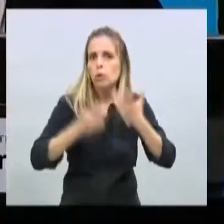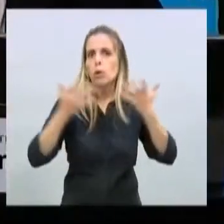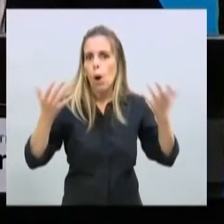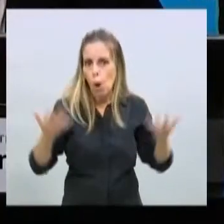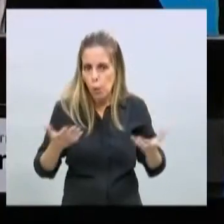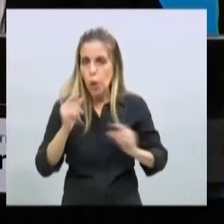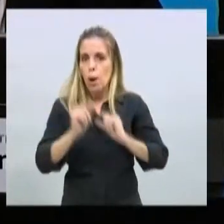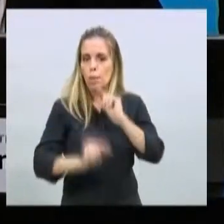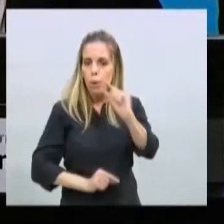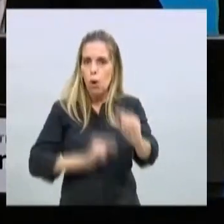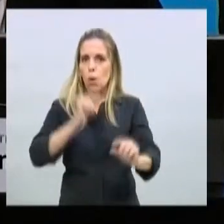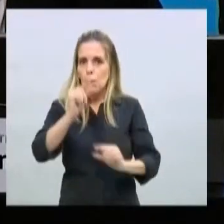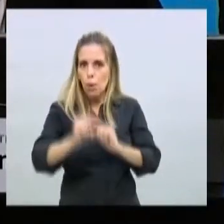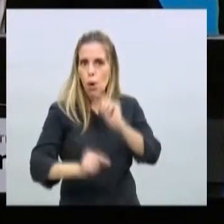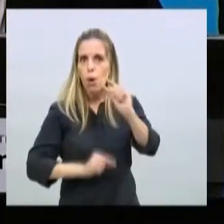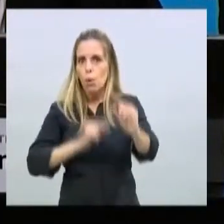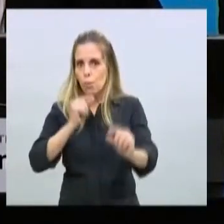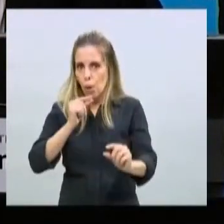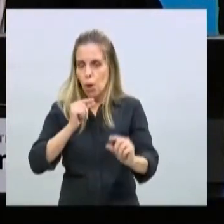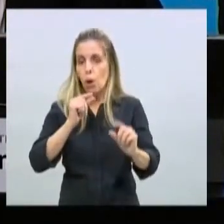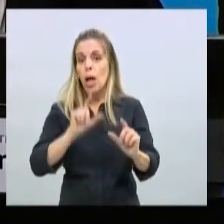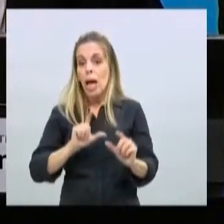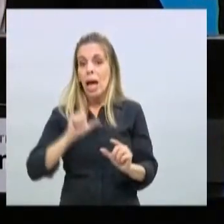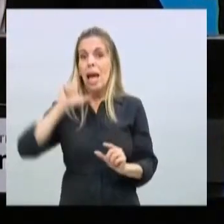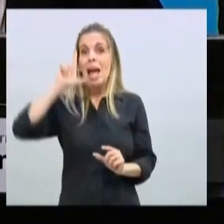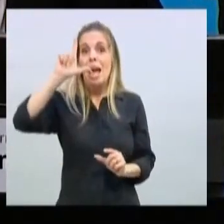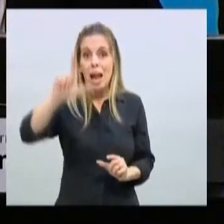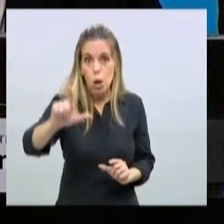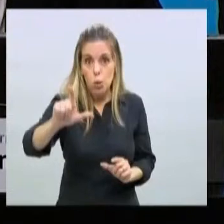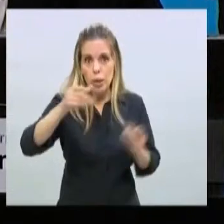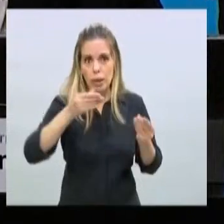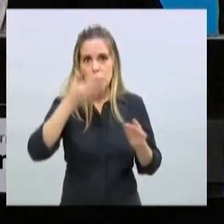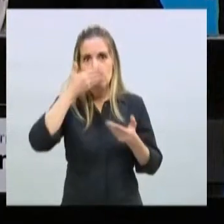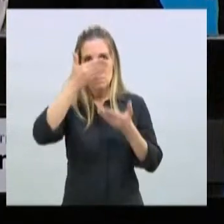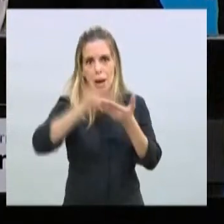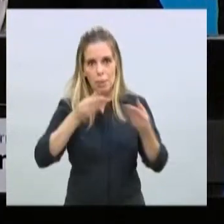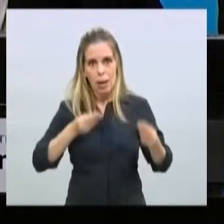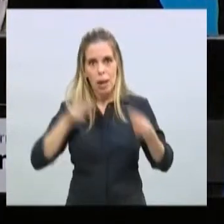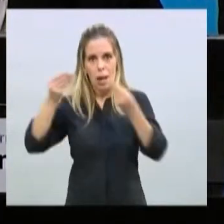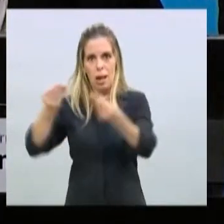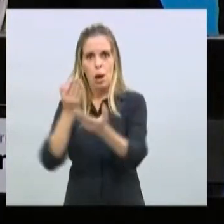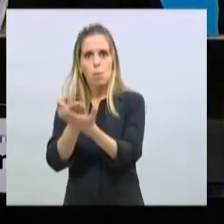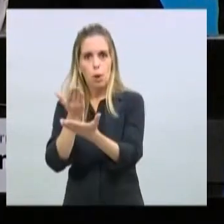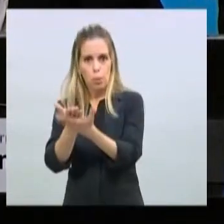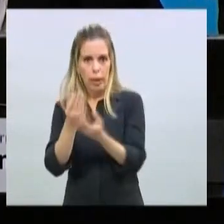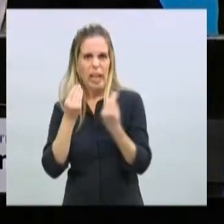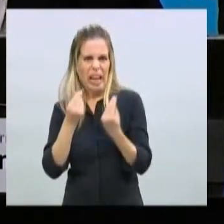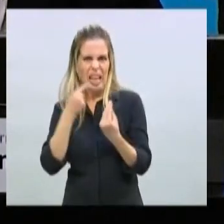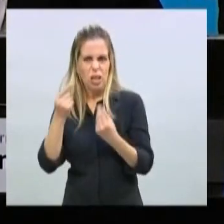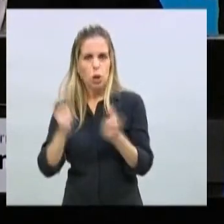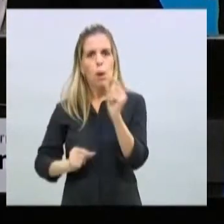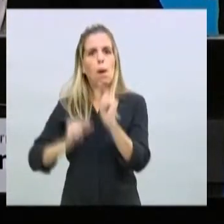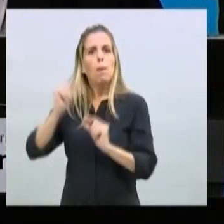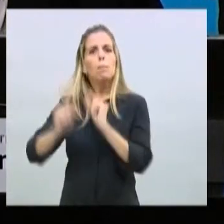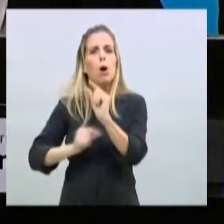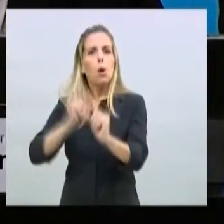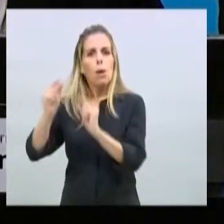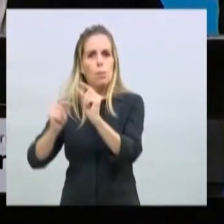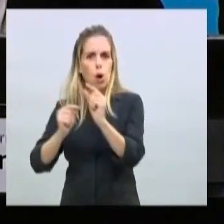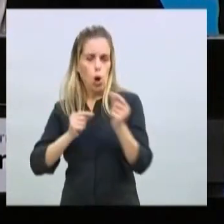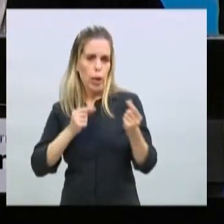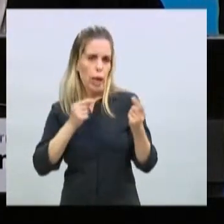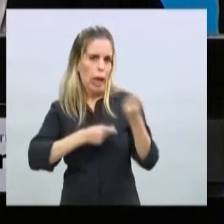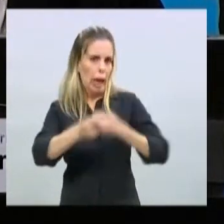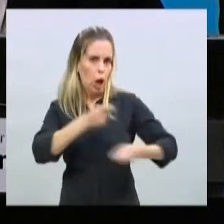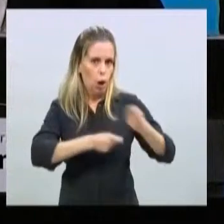muy gradual, vamos a elevar el lunes al Gobierno Nacional cuál es la propuesta de gradualidad de las actividades comerciales y